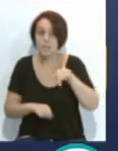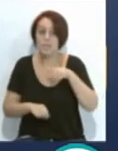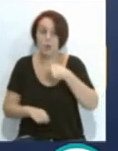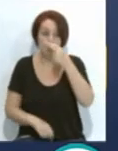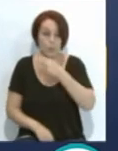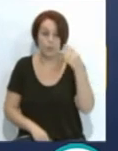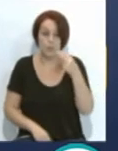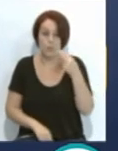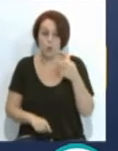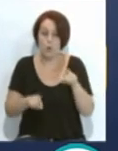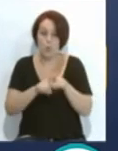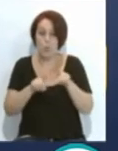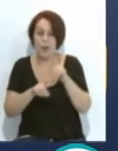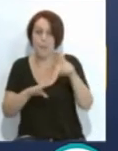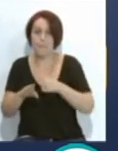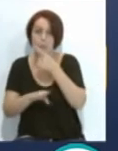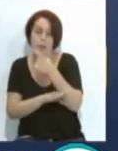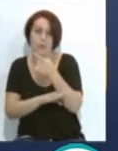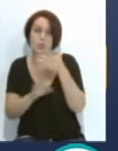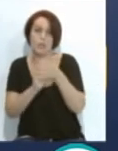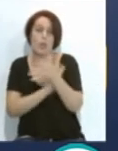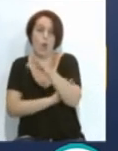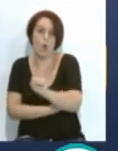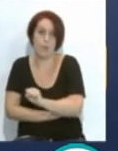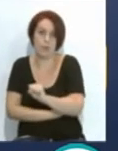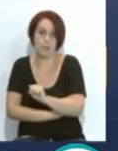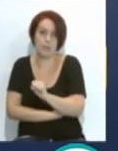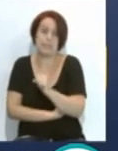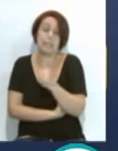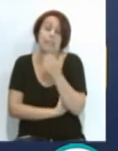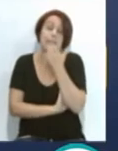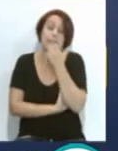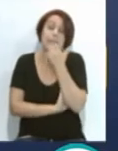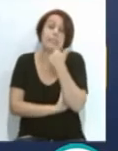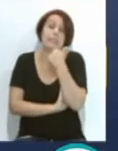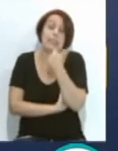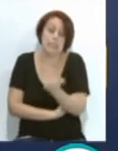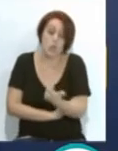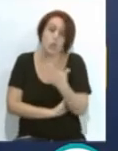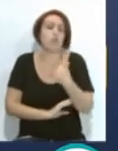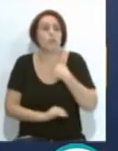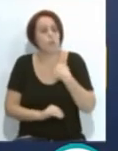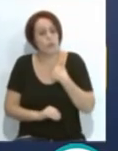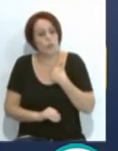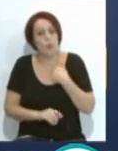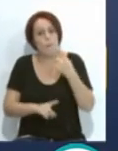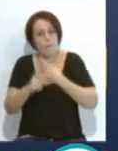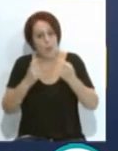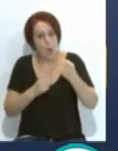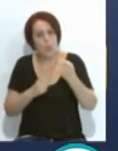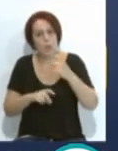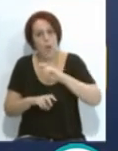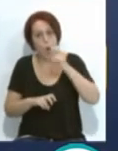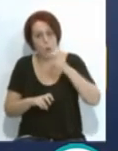plasmara en primera división con una compra. Sí os puedo decir, y me adelanto seguramente a otras preguntas,